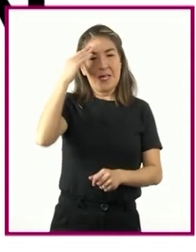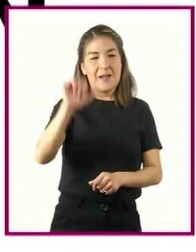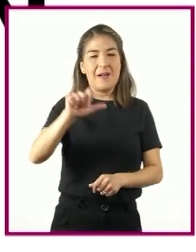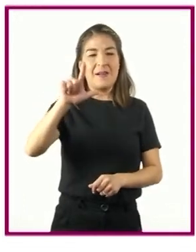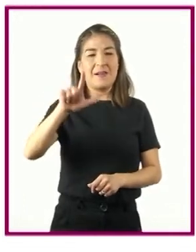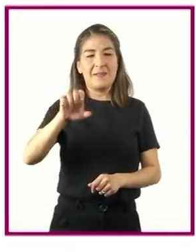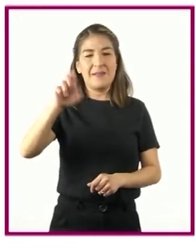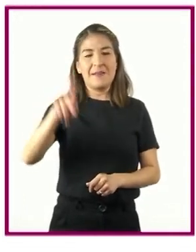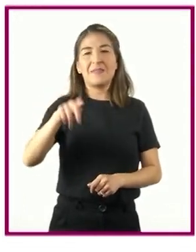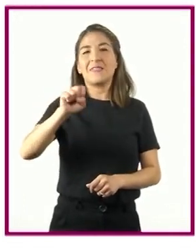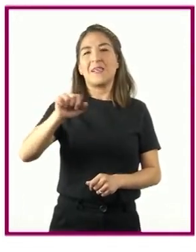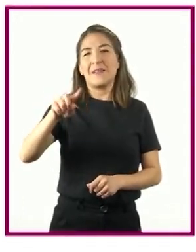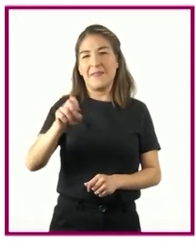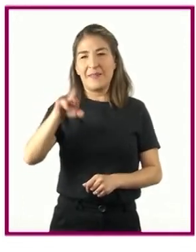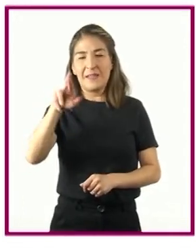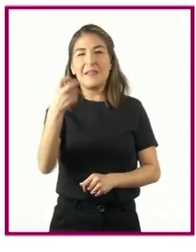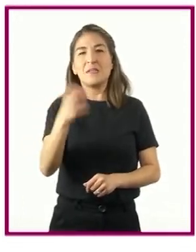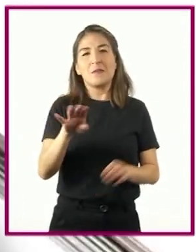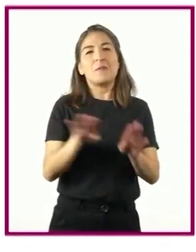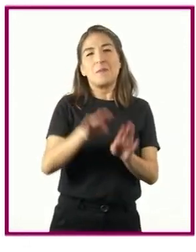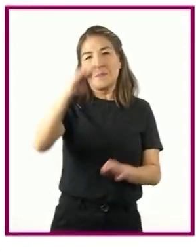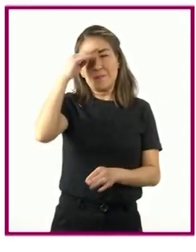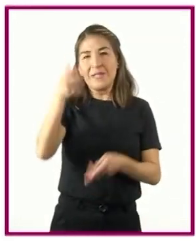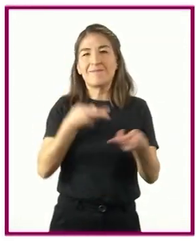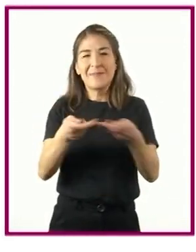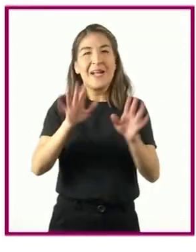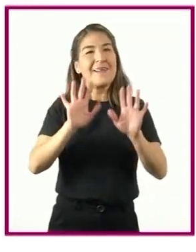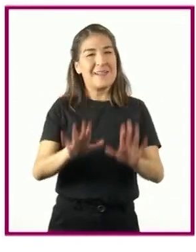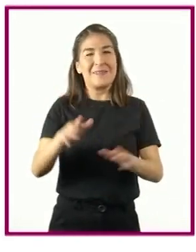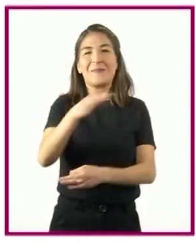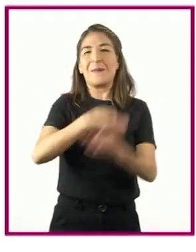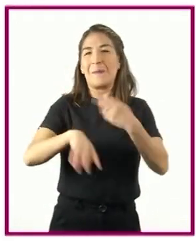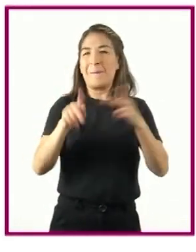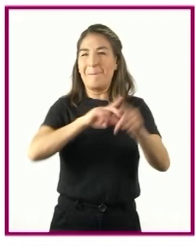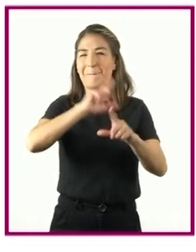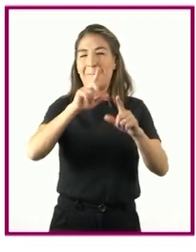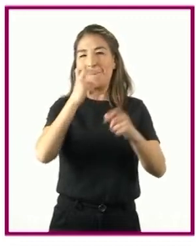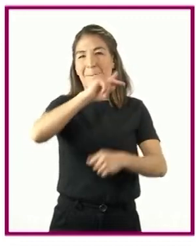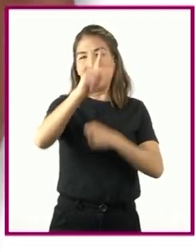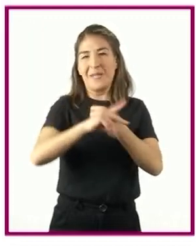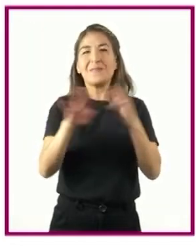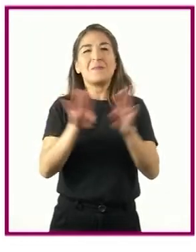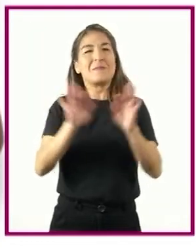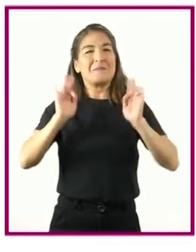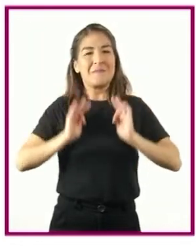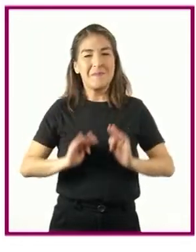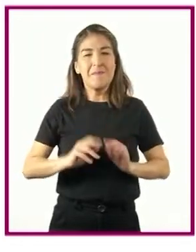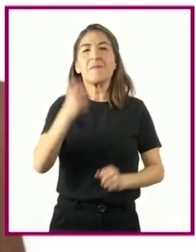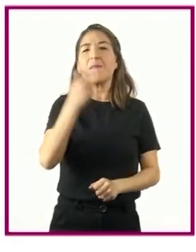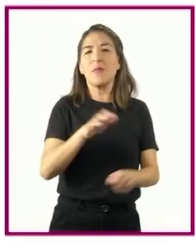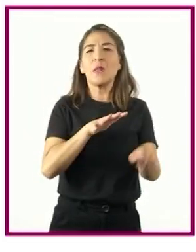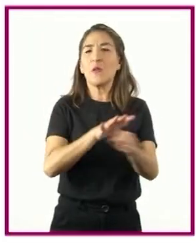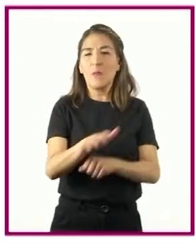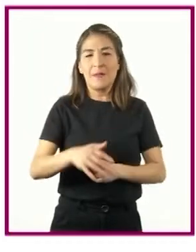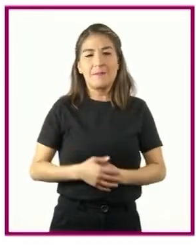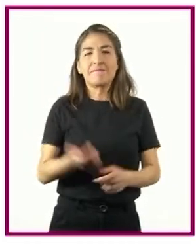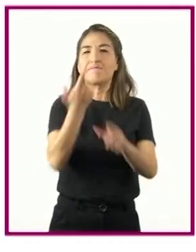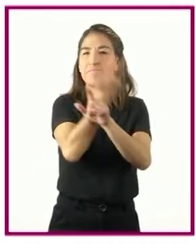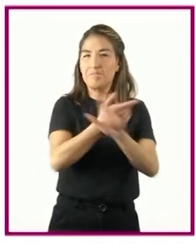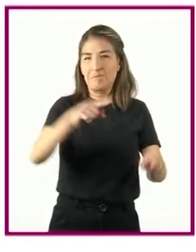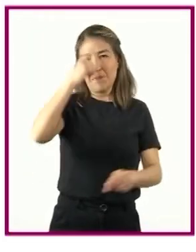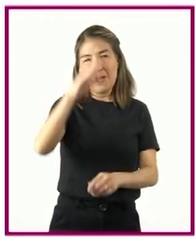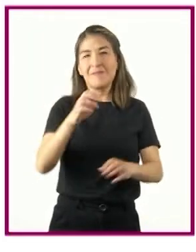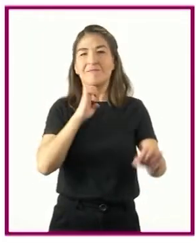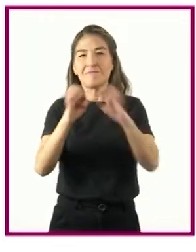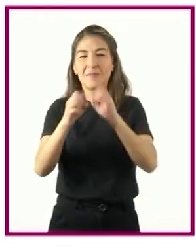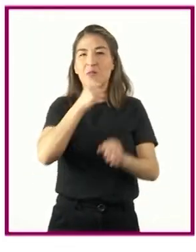Kerensky, quien logra pacificar momentáneamente al país. Entre sus acciones podemos mencionar libertad de prensa